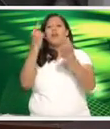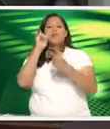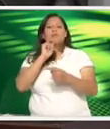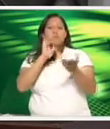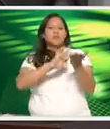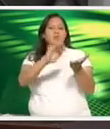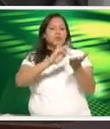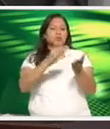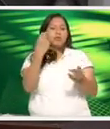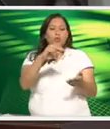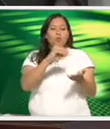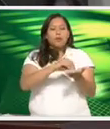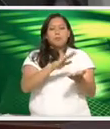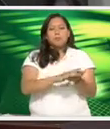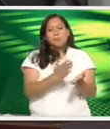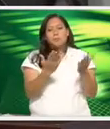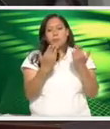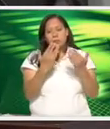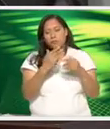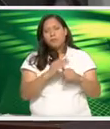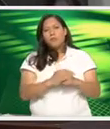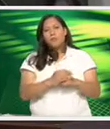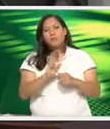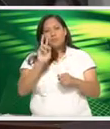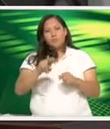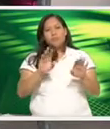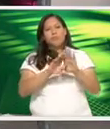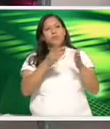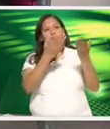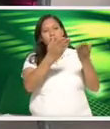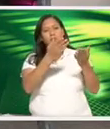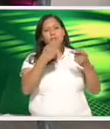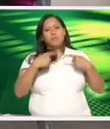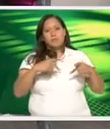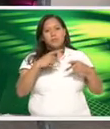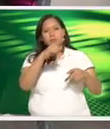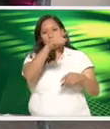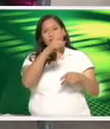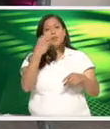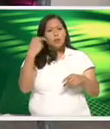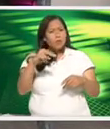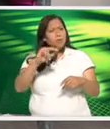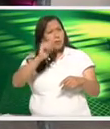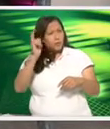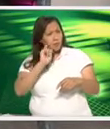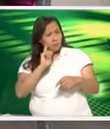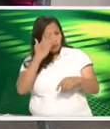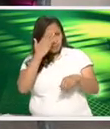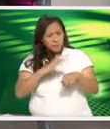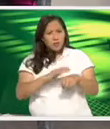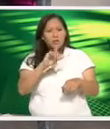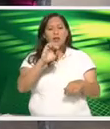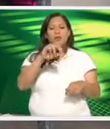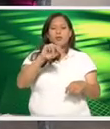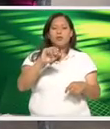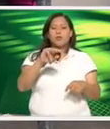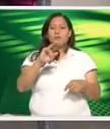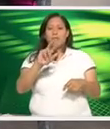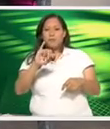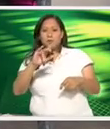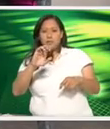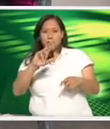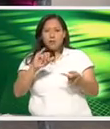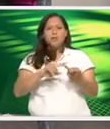hay muchas que no están mencionadas. Claro. Y que realmente son estos personajes. ¿Tú sabes el nombre de alguna otra mujer? Pues está Leona Vicario, está